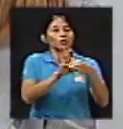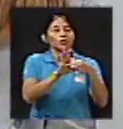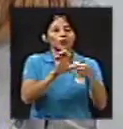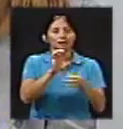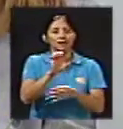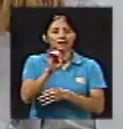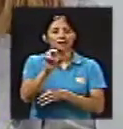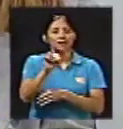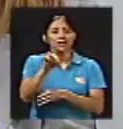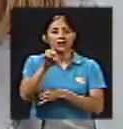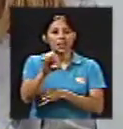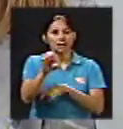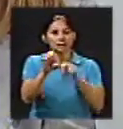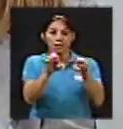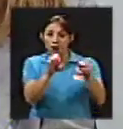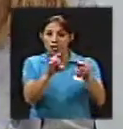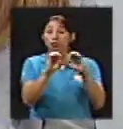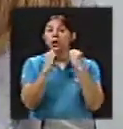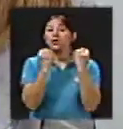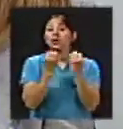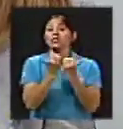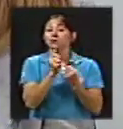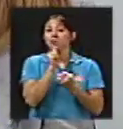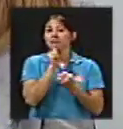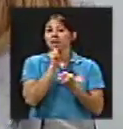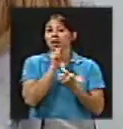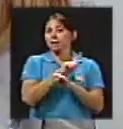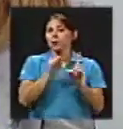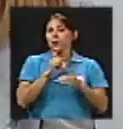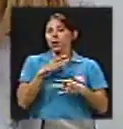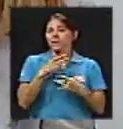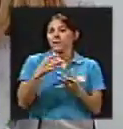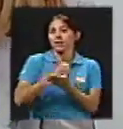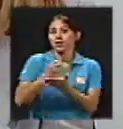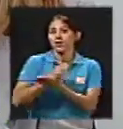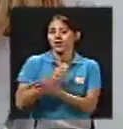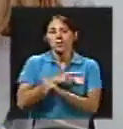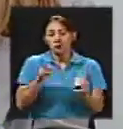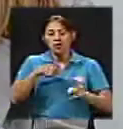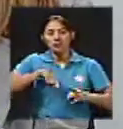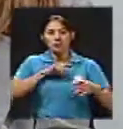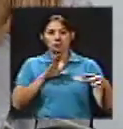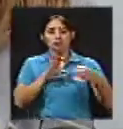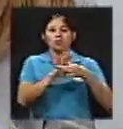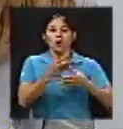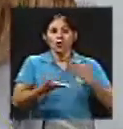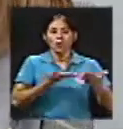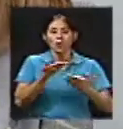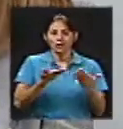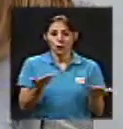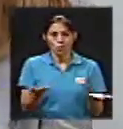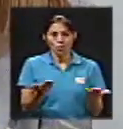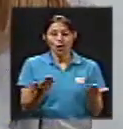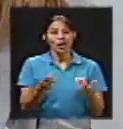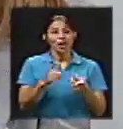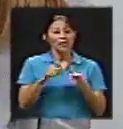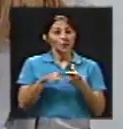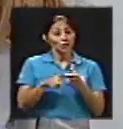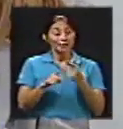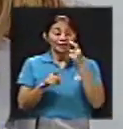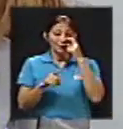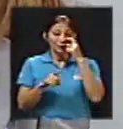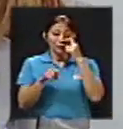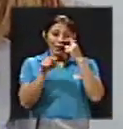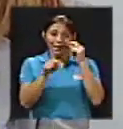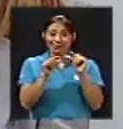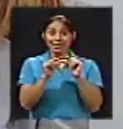aunque es una organización privada sin fines de lucro, tenemos realmente también una relación de colaboración muy estrecha. Entonces, este grupo de